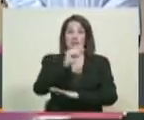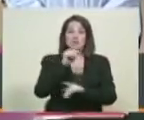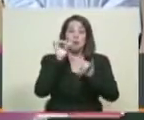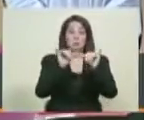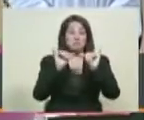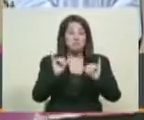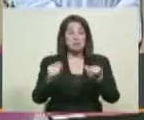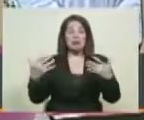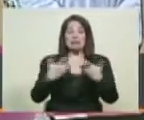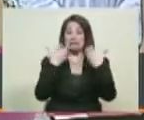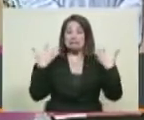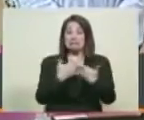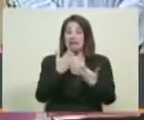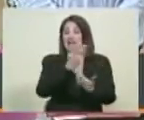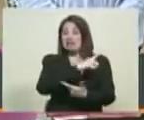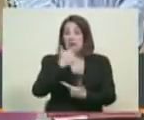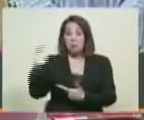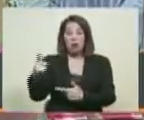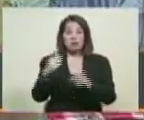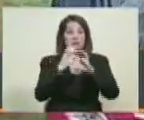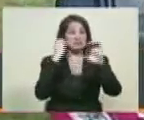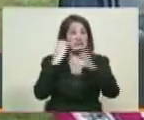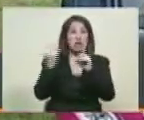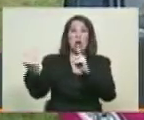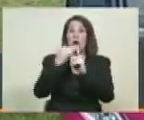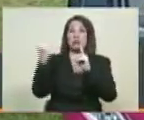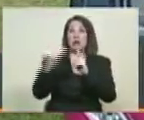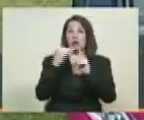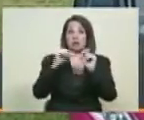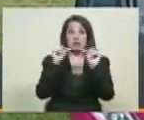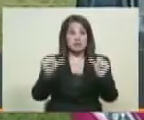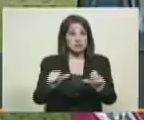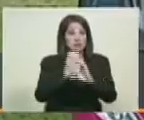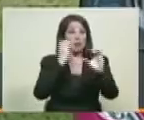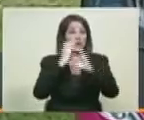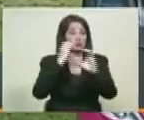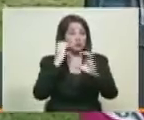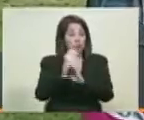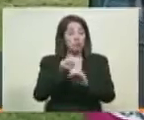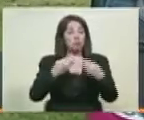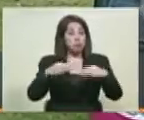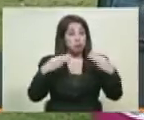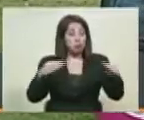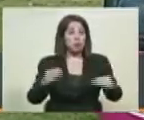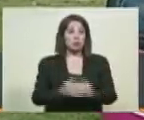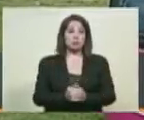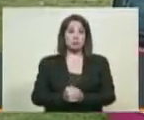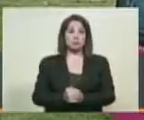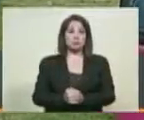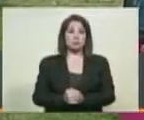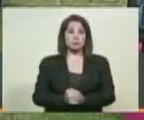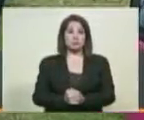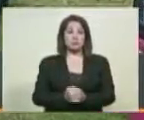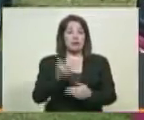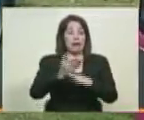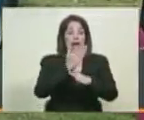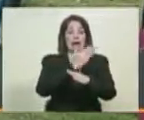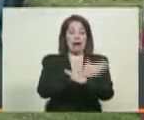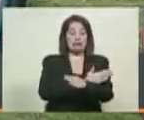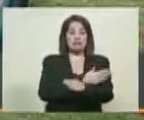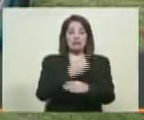guerra del transporte, producto del ataque al sistema de transporte público, que como había elecciones